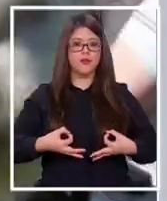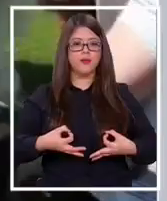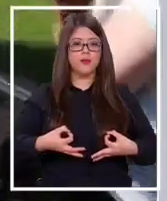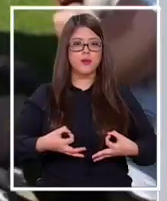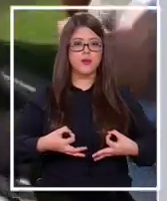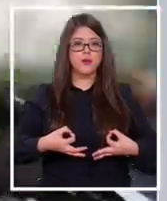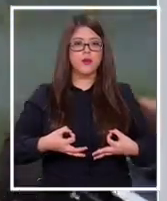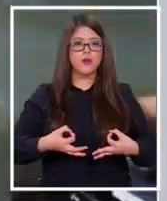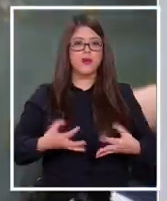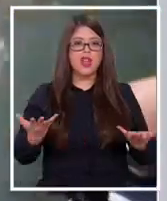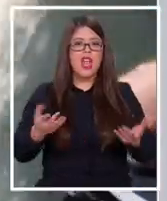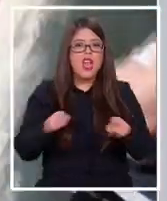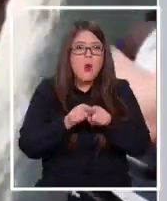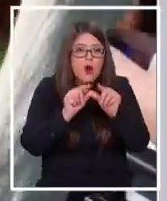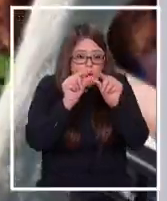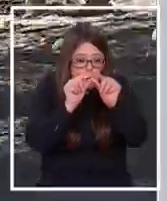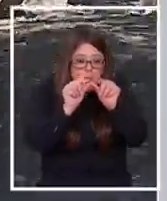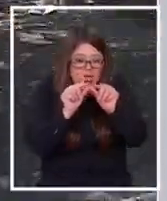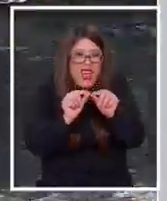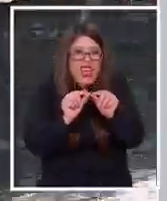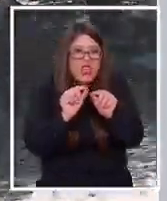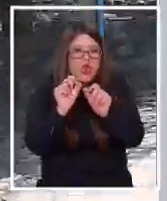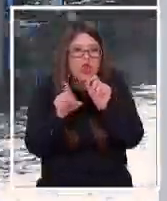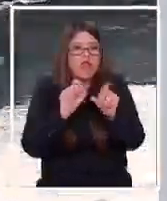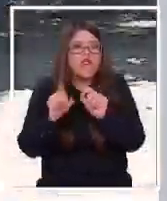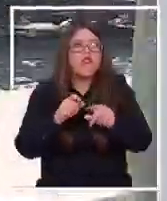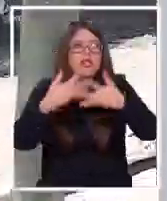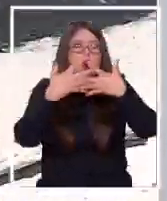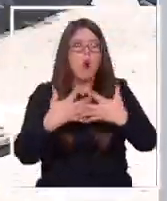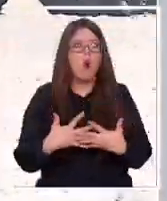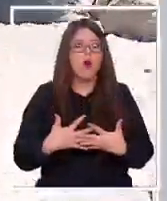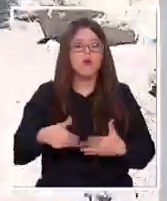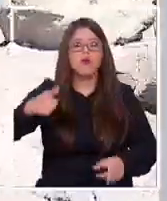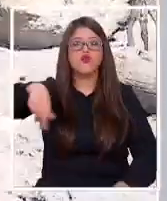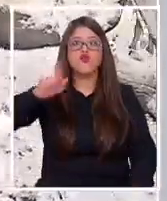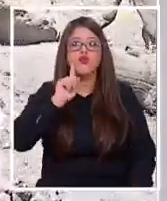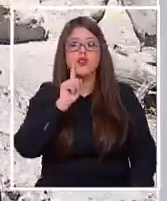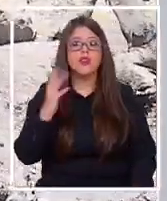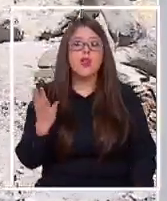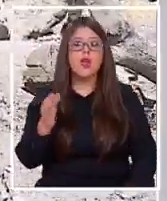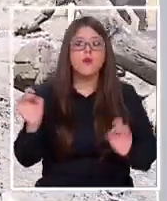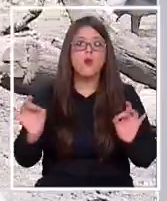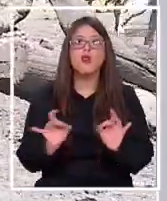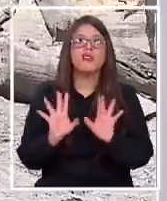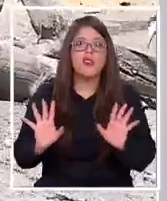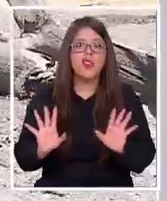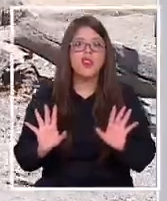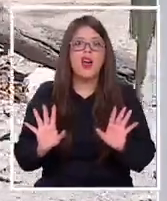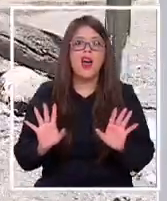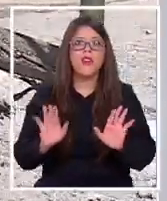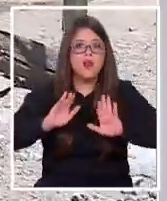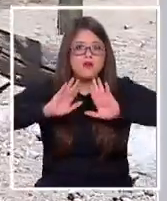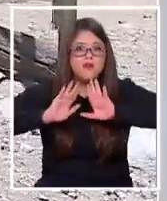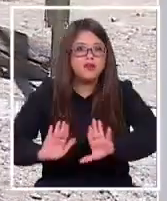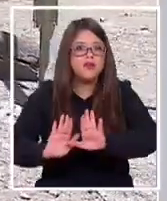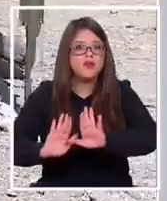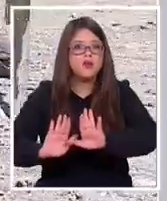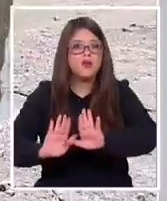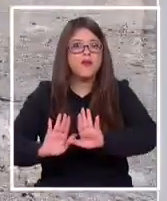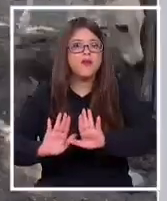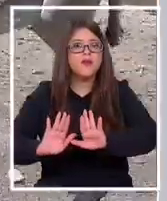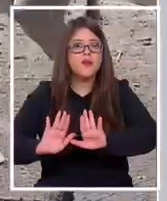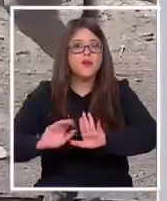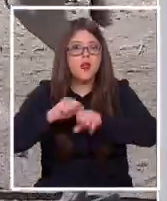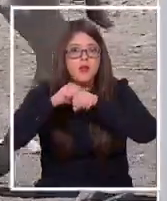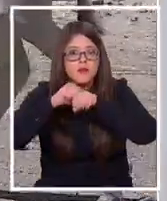como nanoanticuerpos muy pequeñitos y tienen una posibilidad de neutralizar al virus